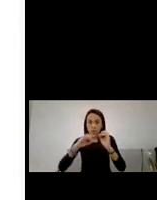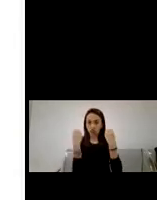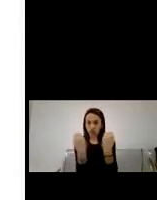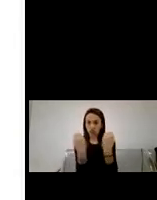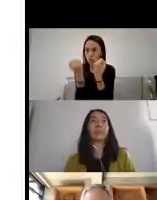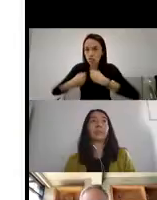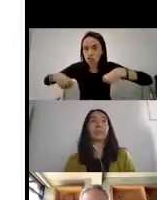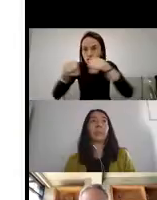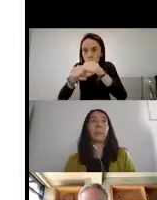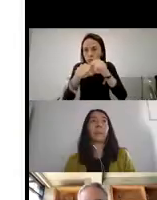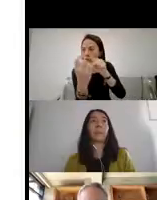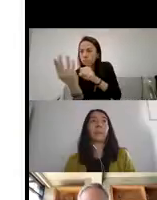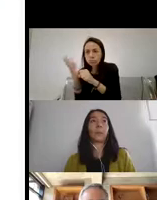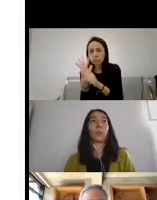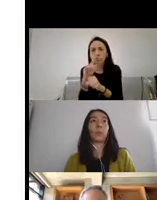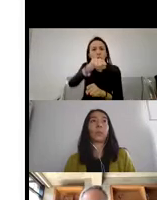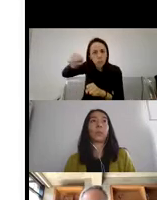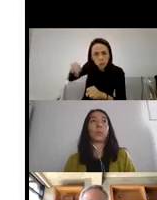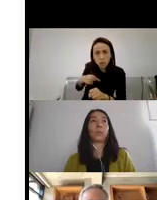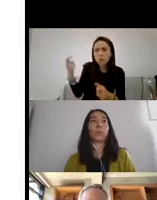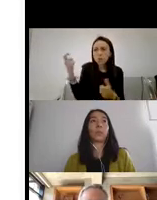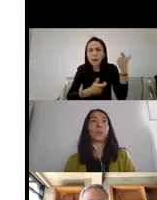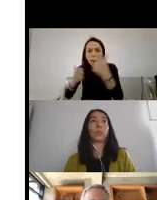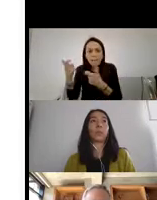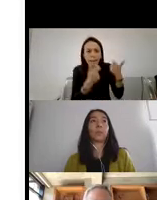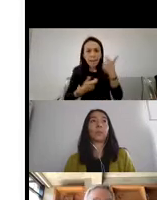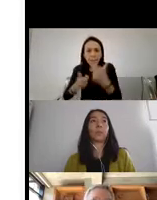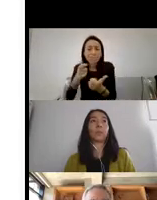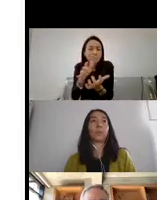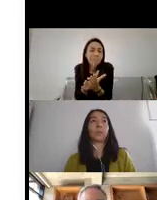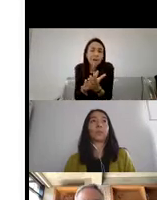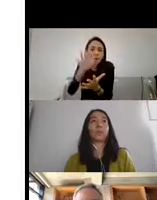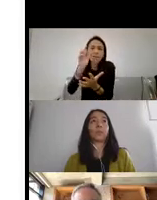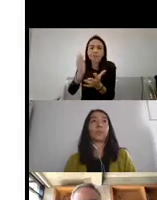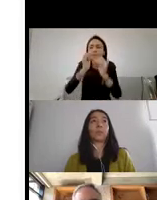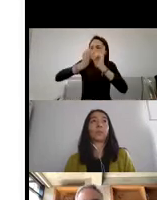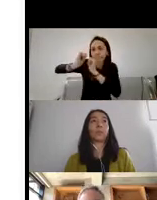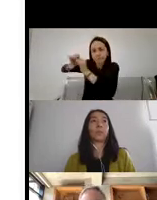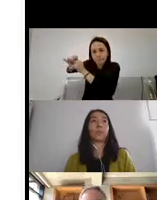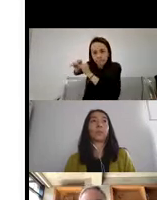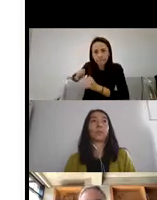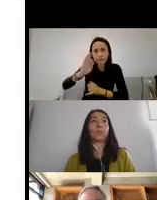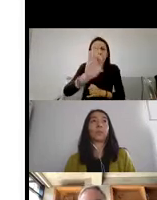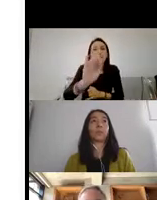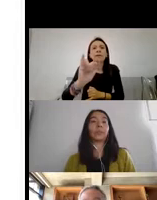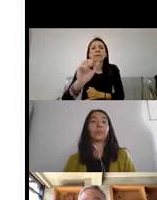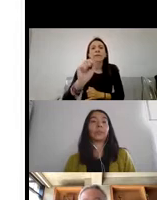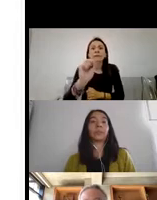entonces la mayoría de los donativos son de personas físicas, y también si